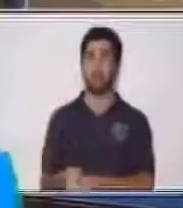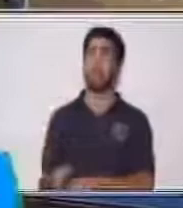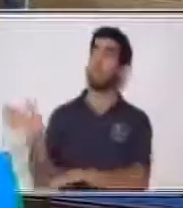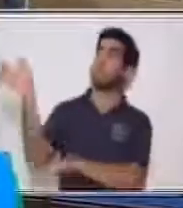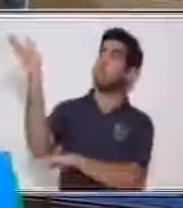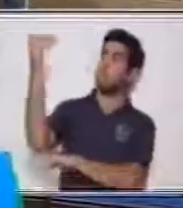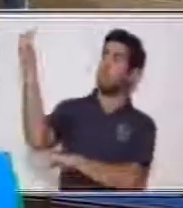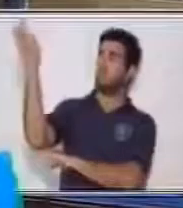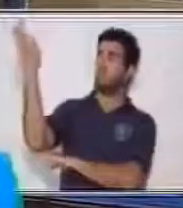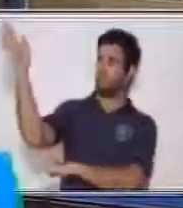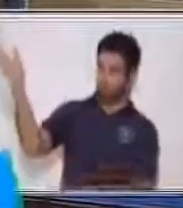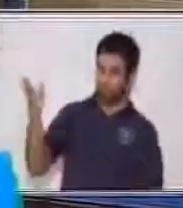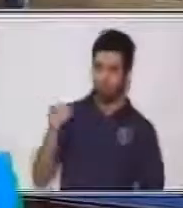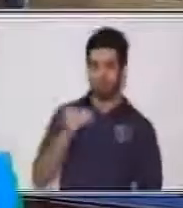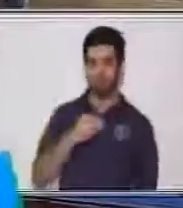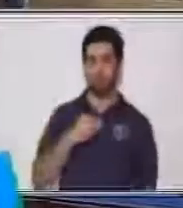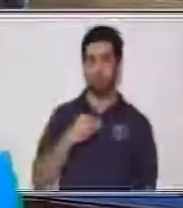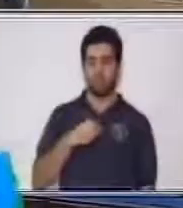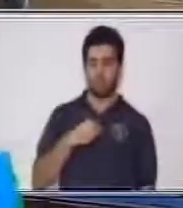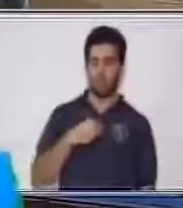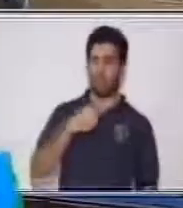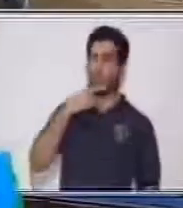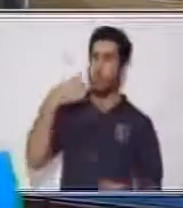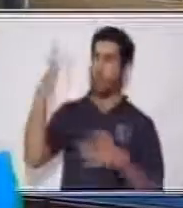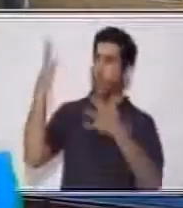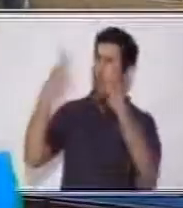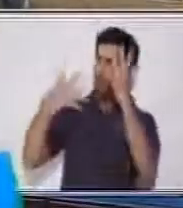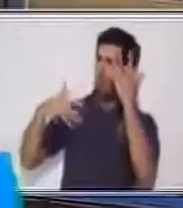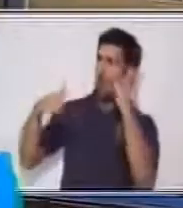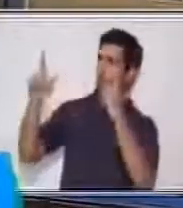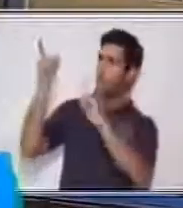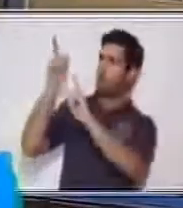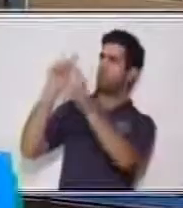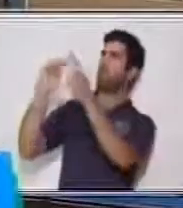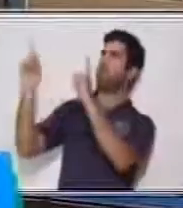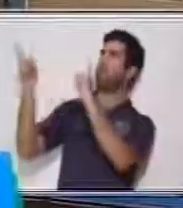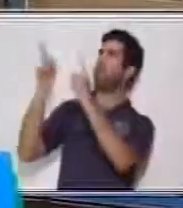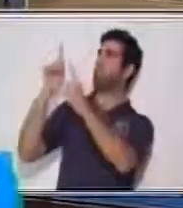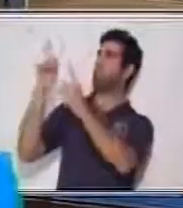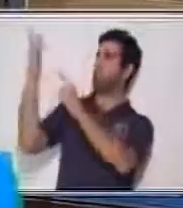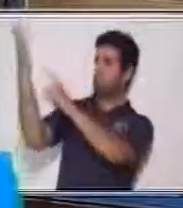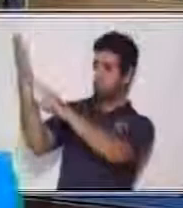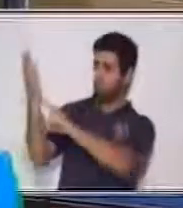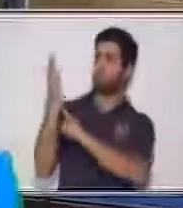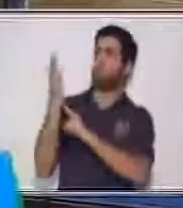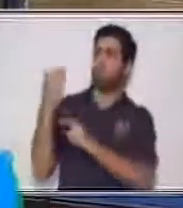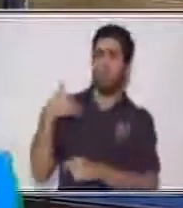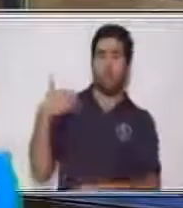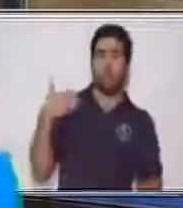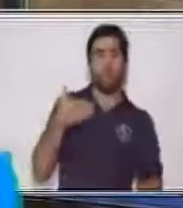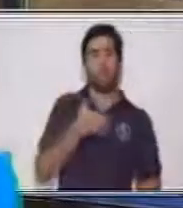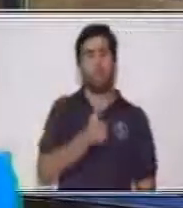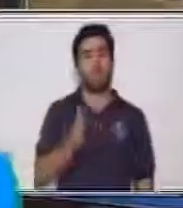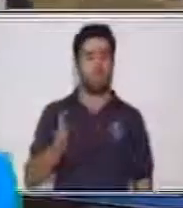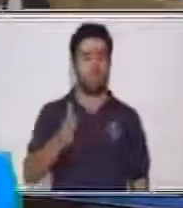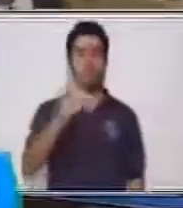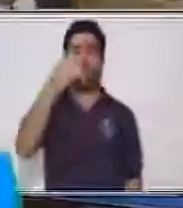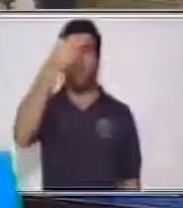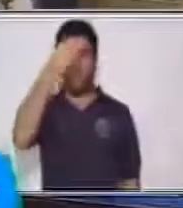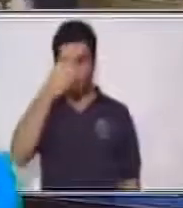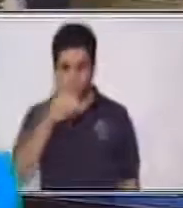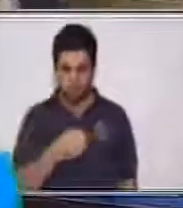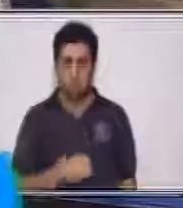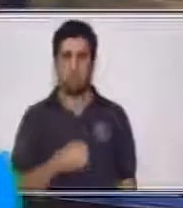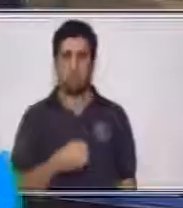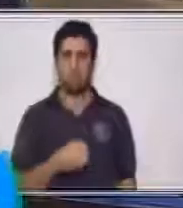bandera, bandera bicolor, que indica que sigamos la senda del honor. Mi bandera y